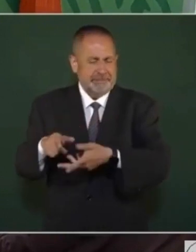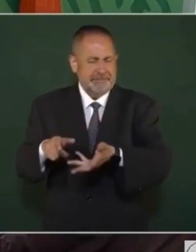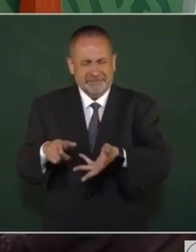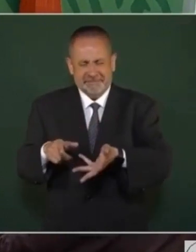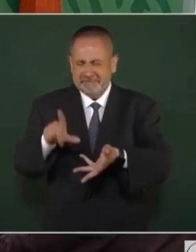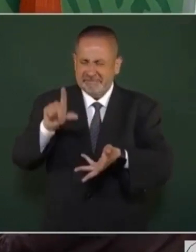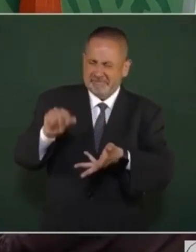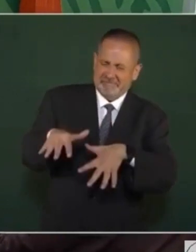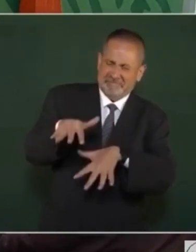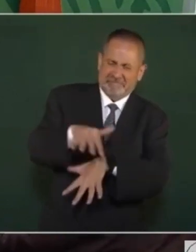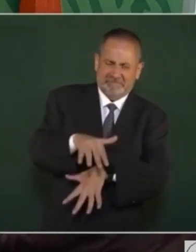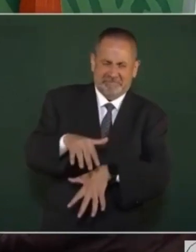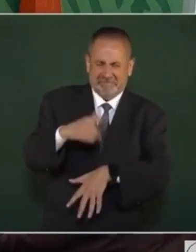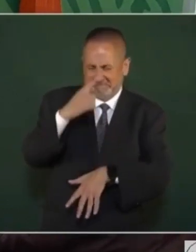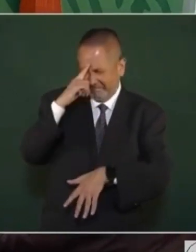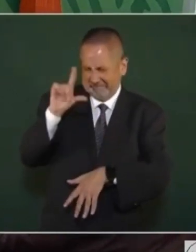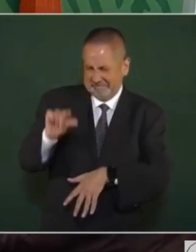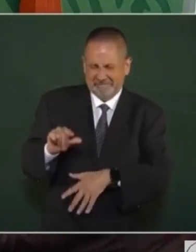ignominiosa,